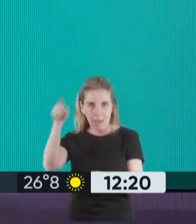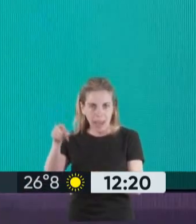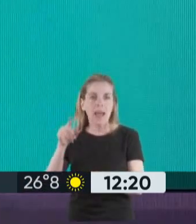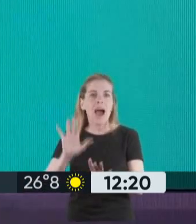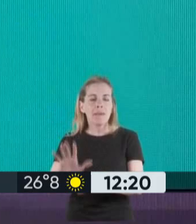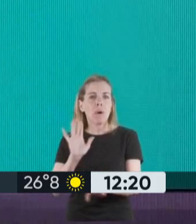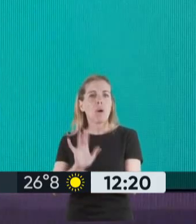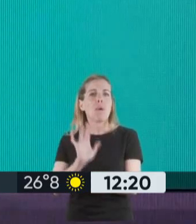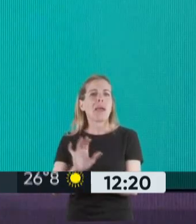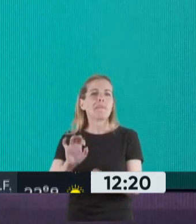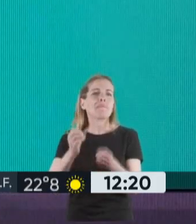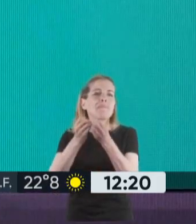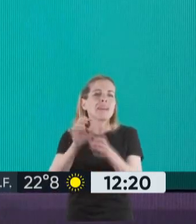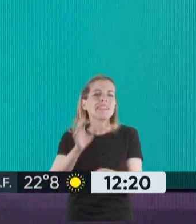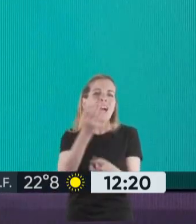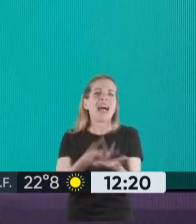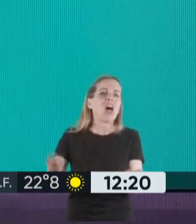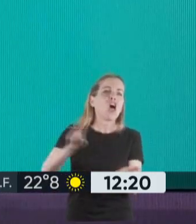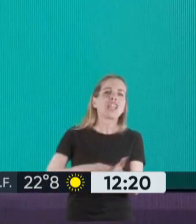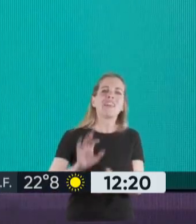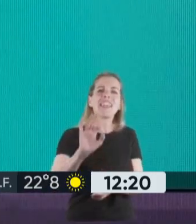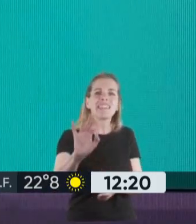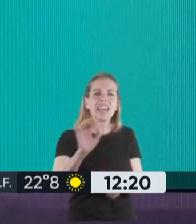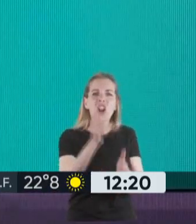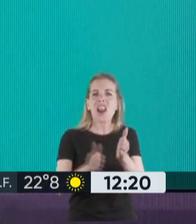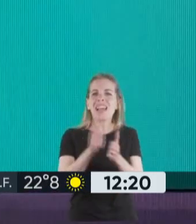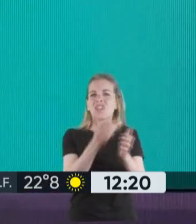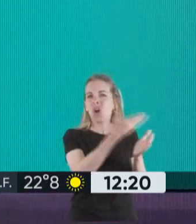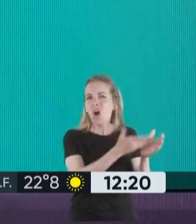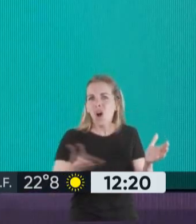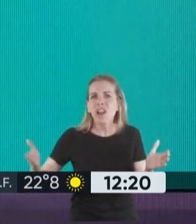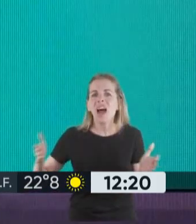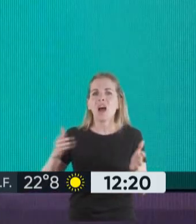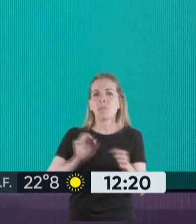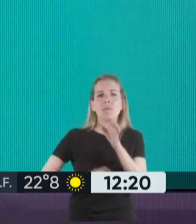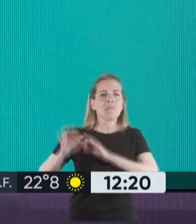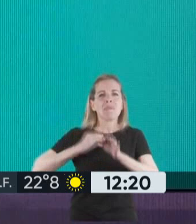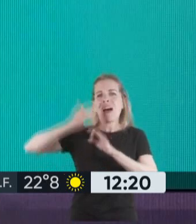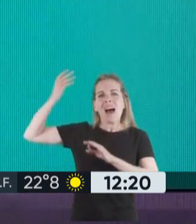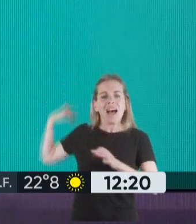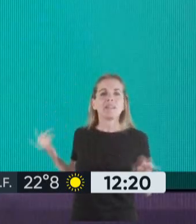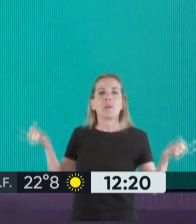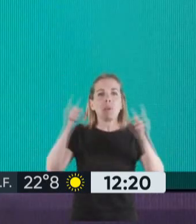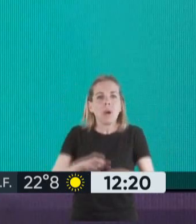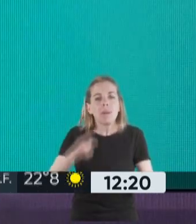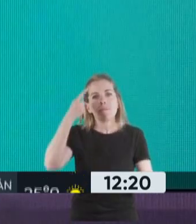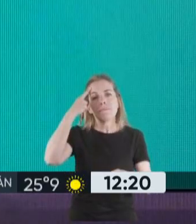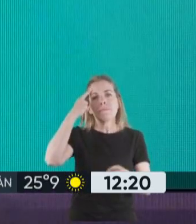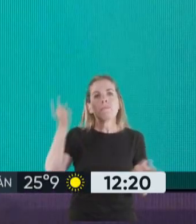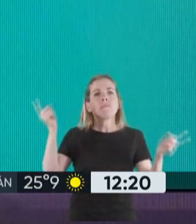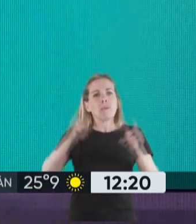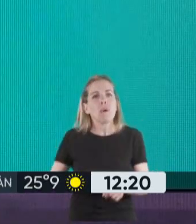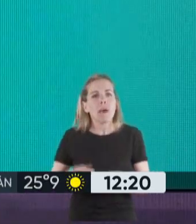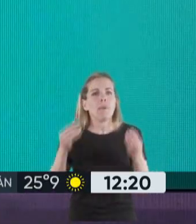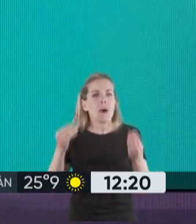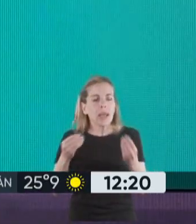empieza de vuelta. Toda la historia empieza de vuelta y tenemos otra vez que remontar